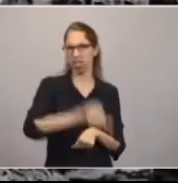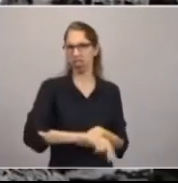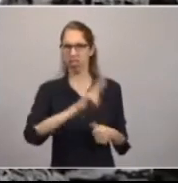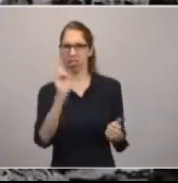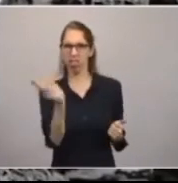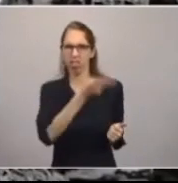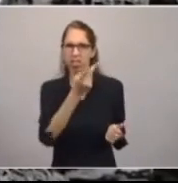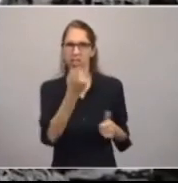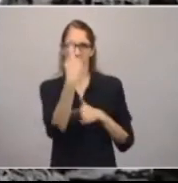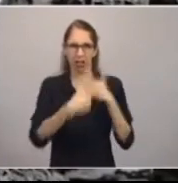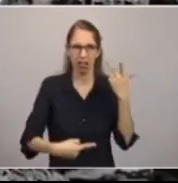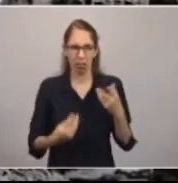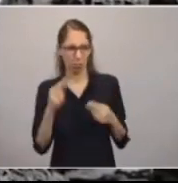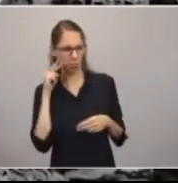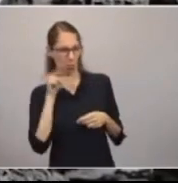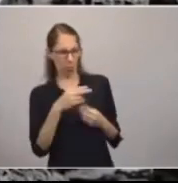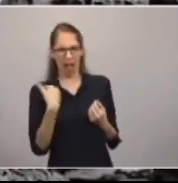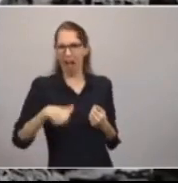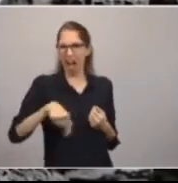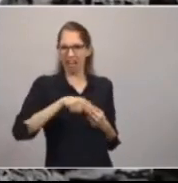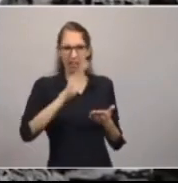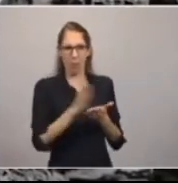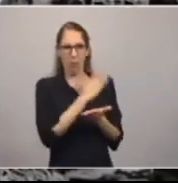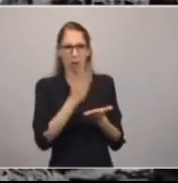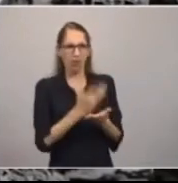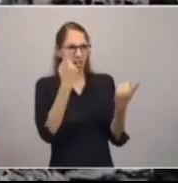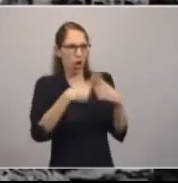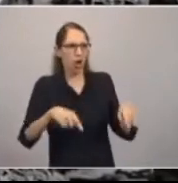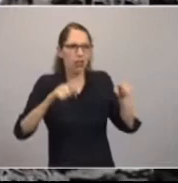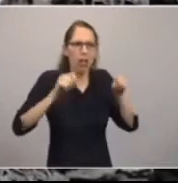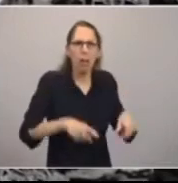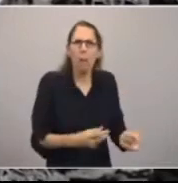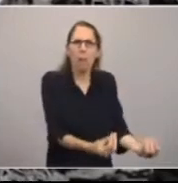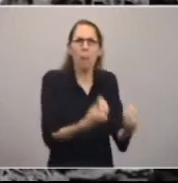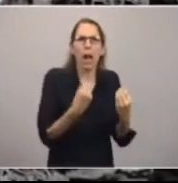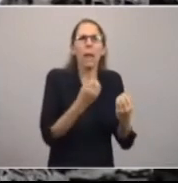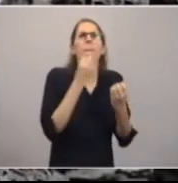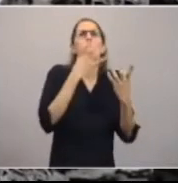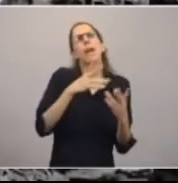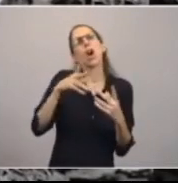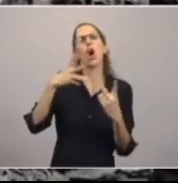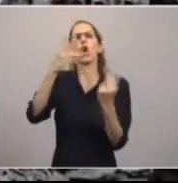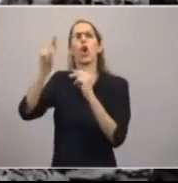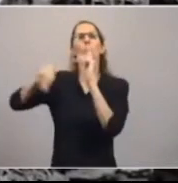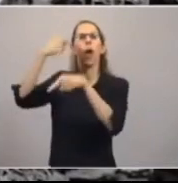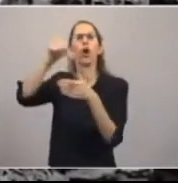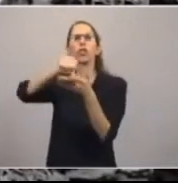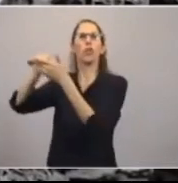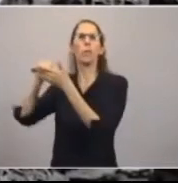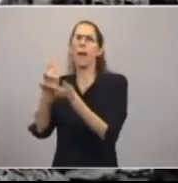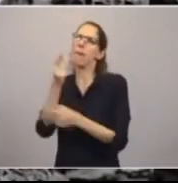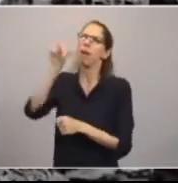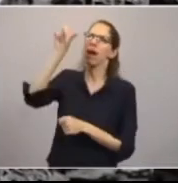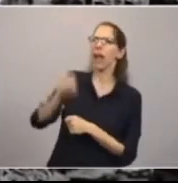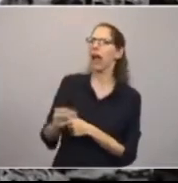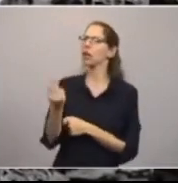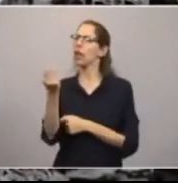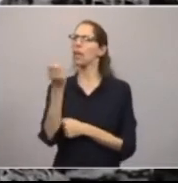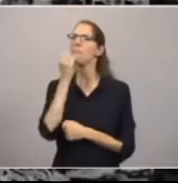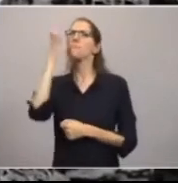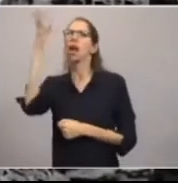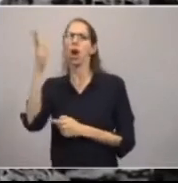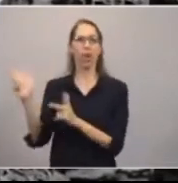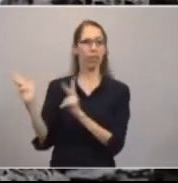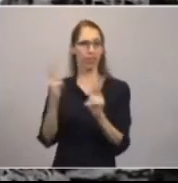acá lo que se puede comprar afuera de mejor calidad y a mejor precio. Dicen eso. Ese es el